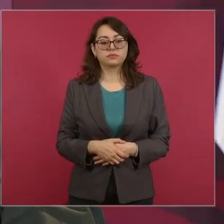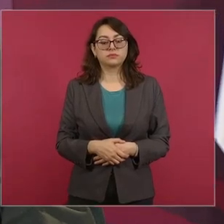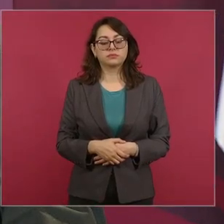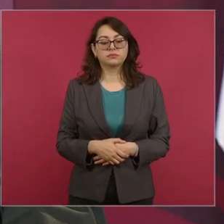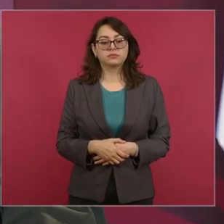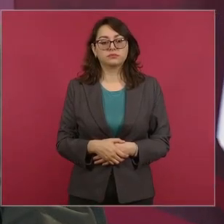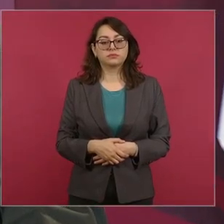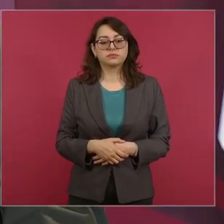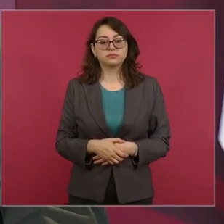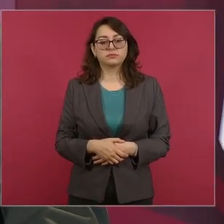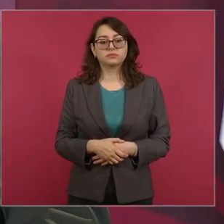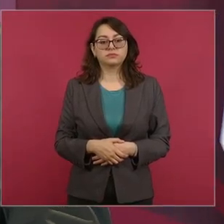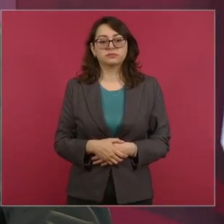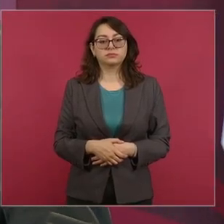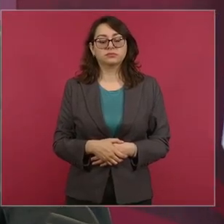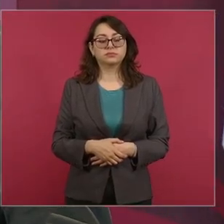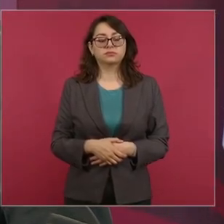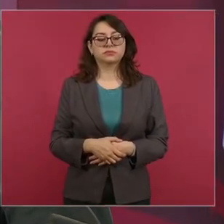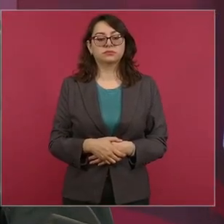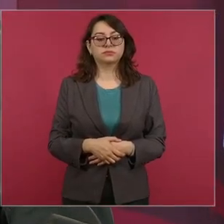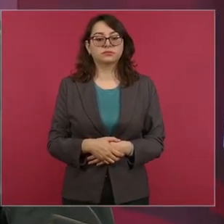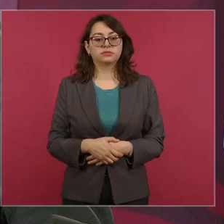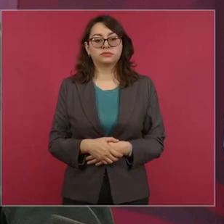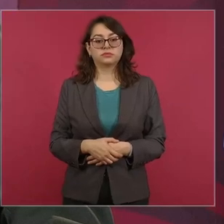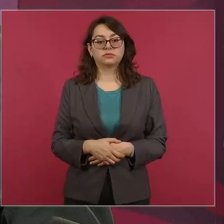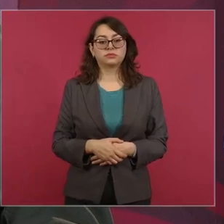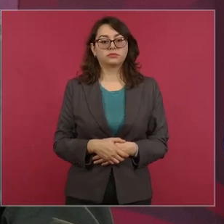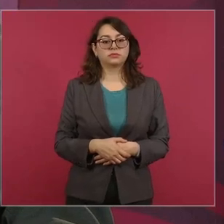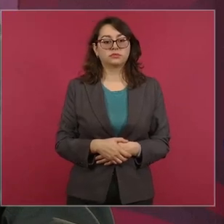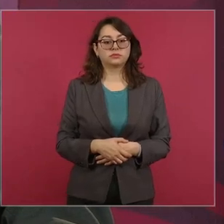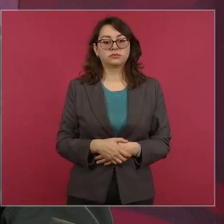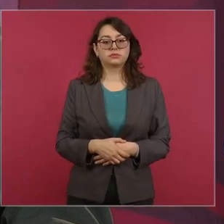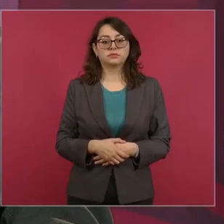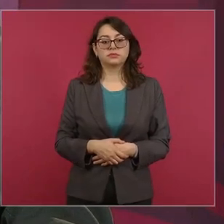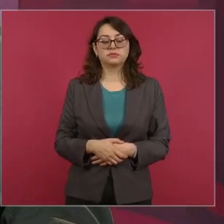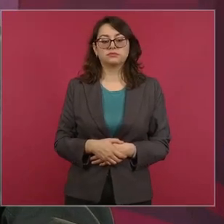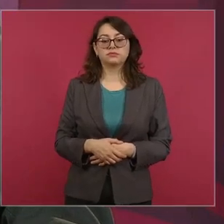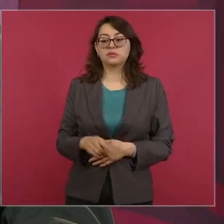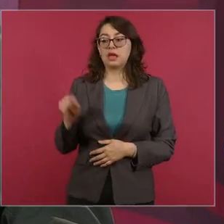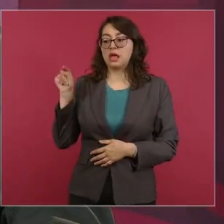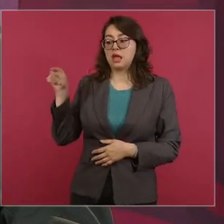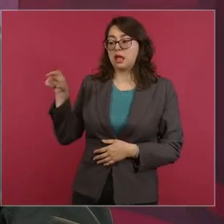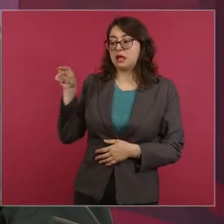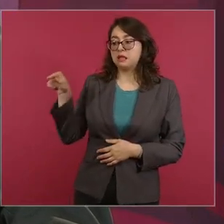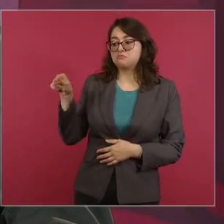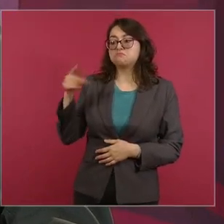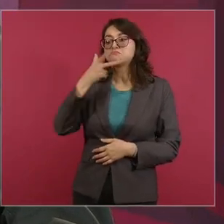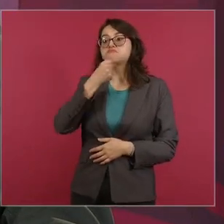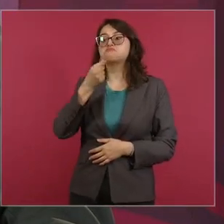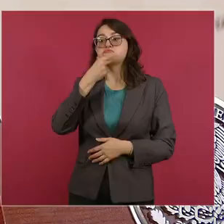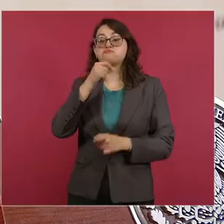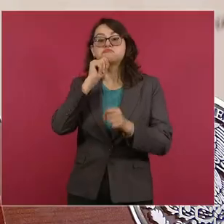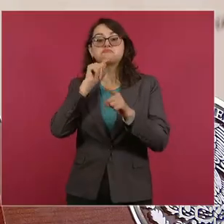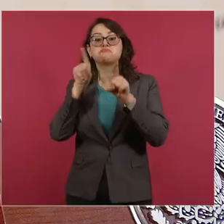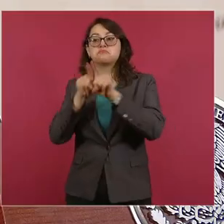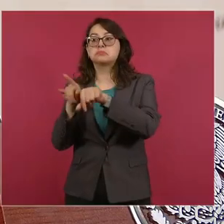de que no nos metiéramos a ayudar a ningún partido a ningún candidato